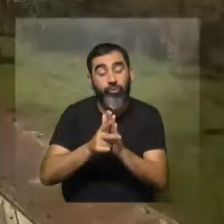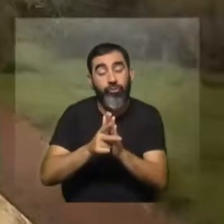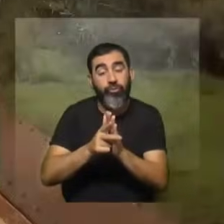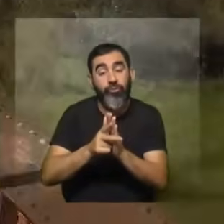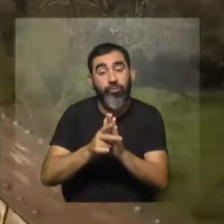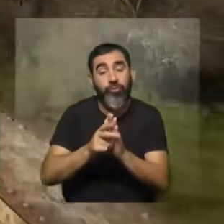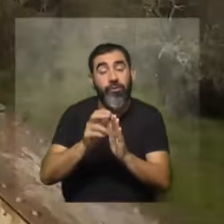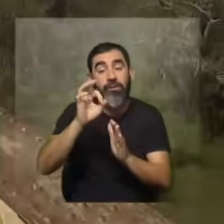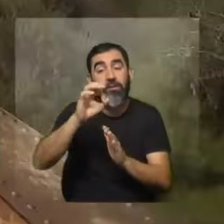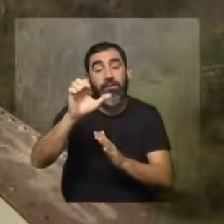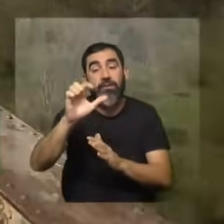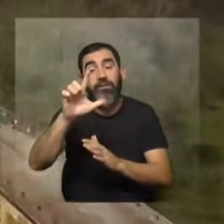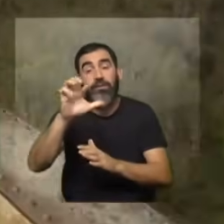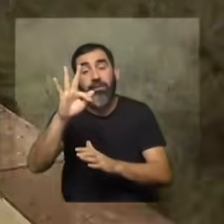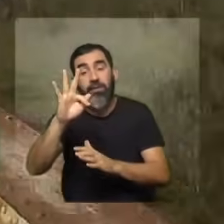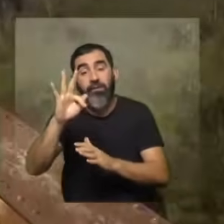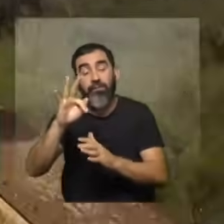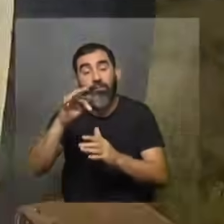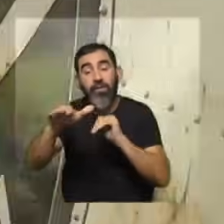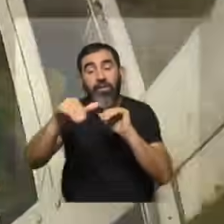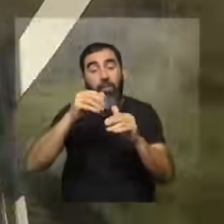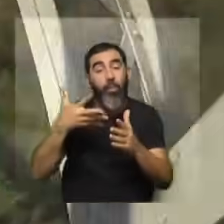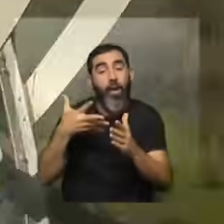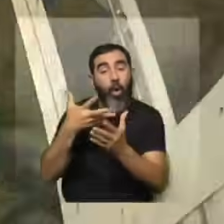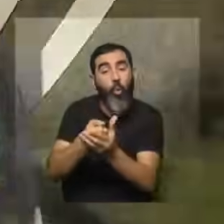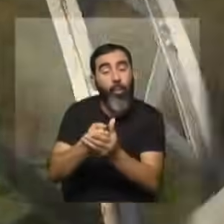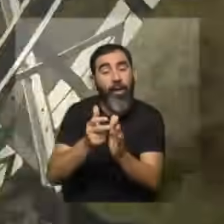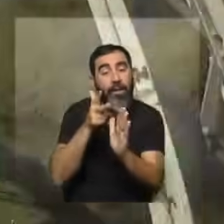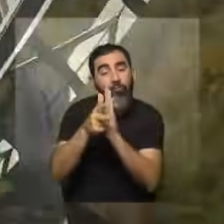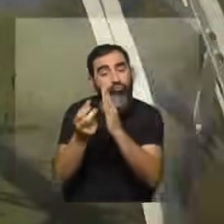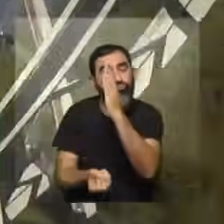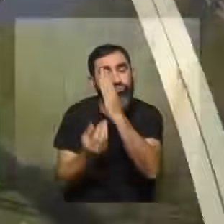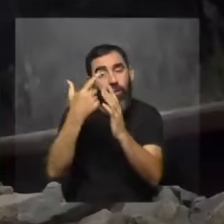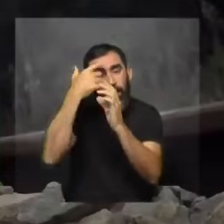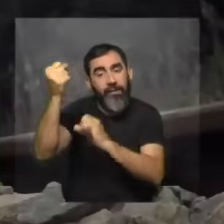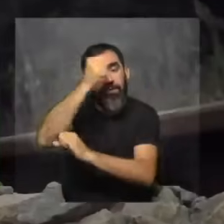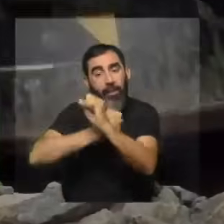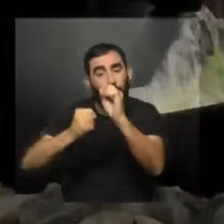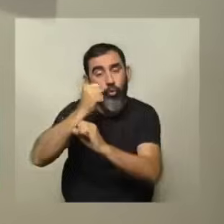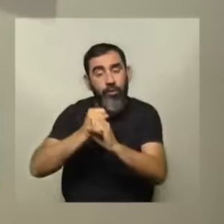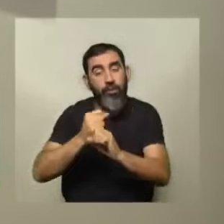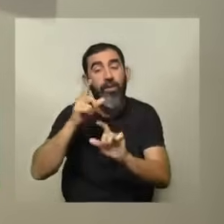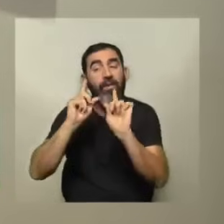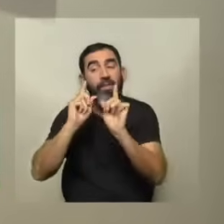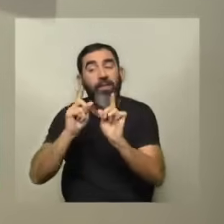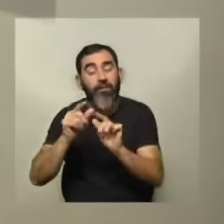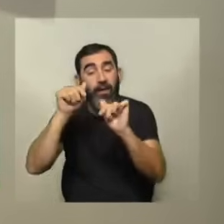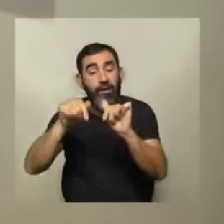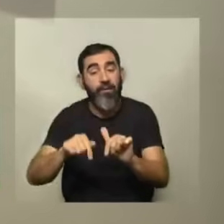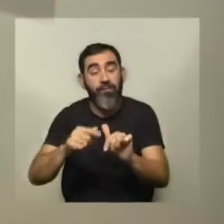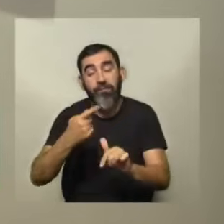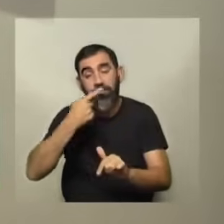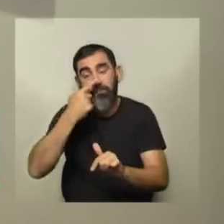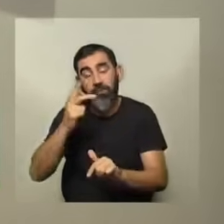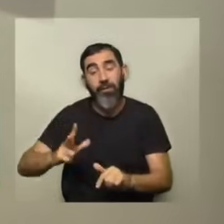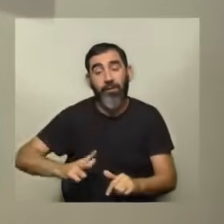abrirá el llamado para la compra de nuevas locomotoras con tecnología actualizada. Acá tiene que haber alguna iniciativa de interés